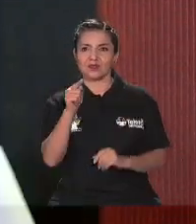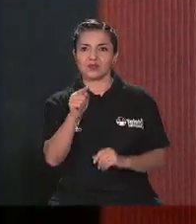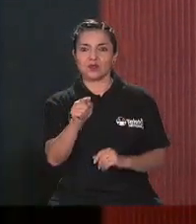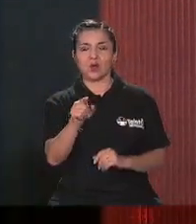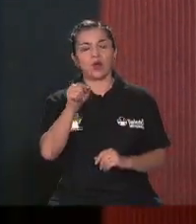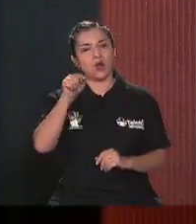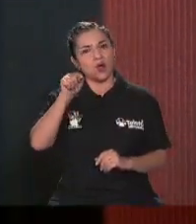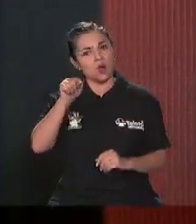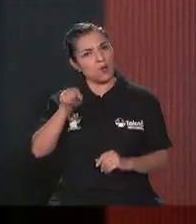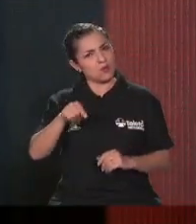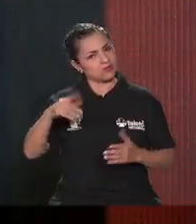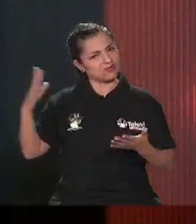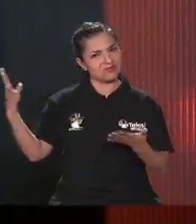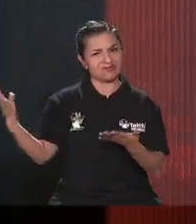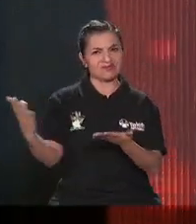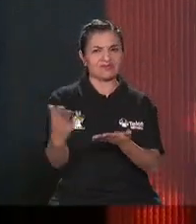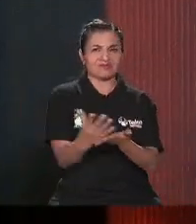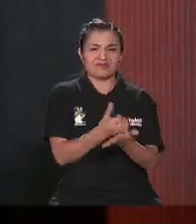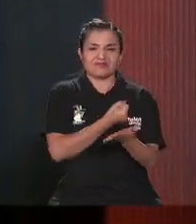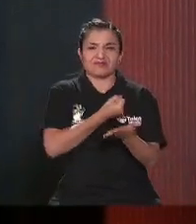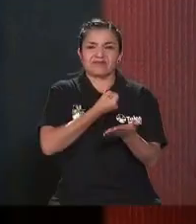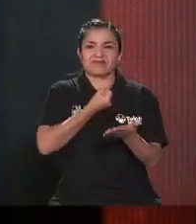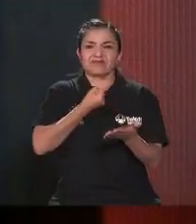por salir adelante,